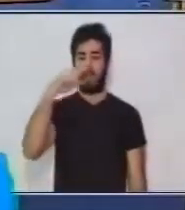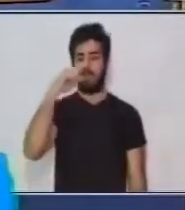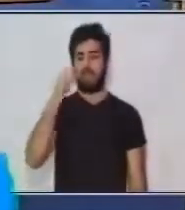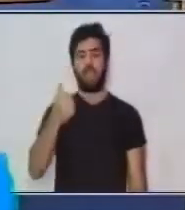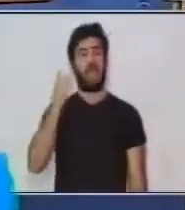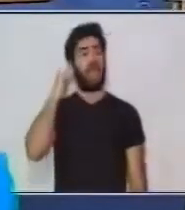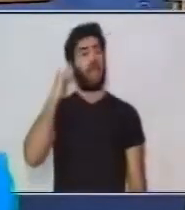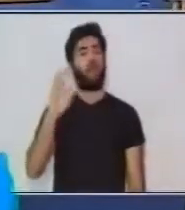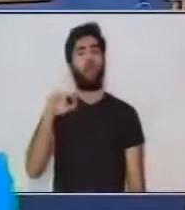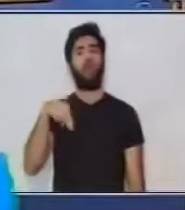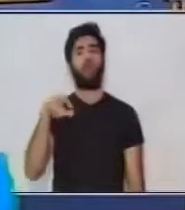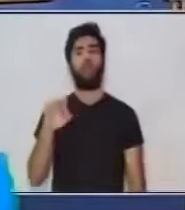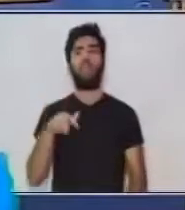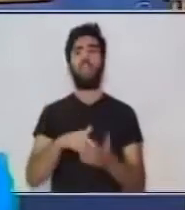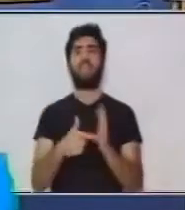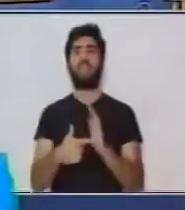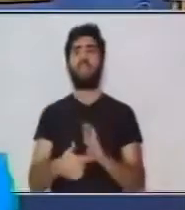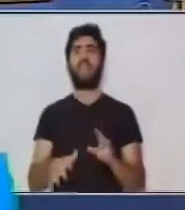7 lados.